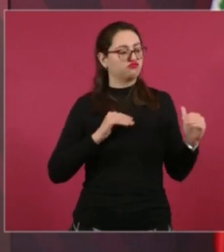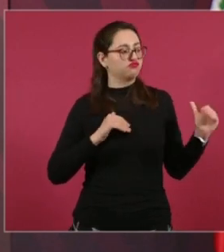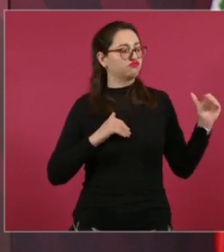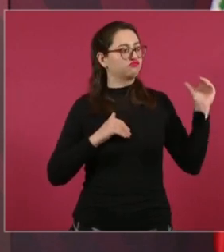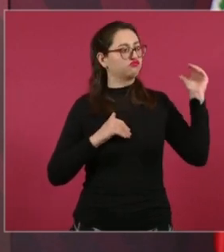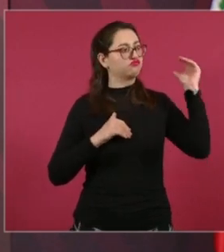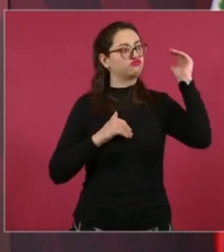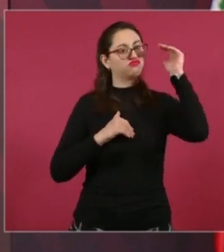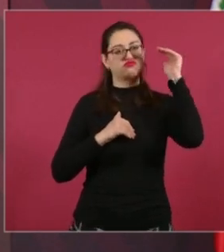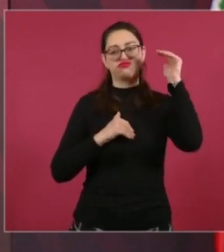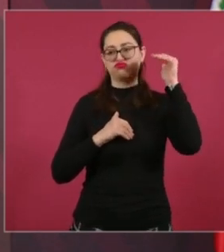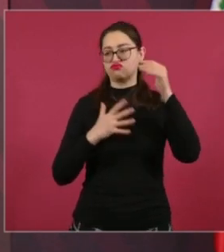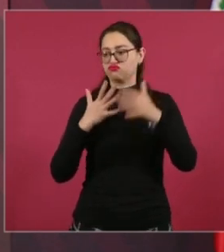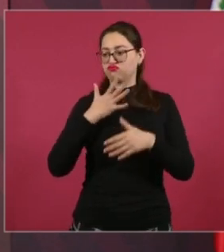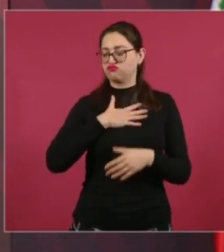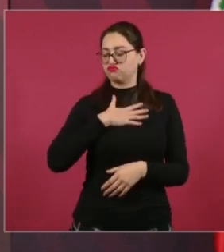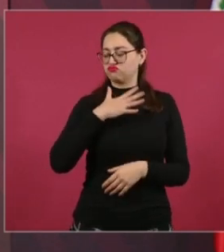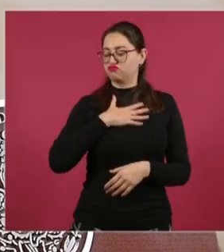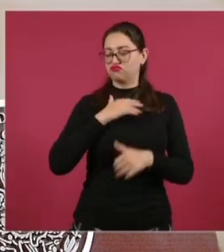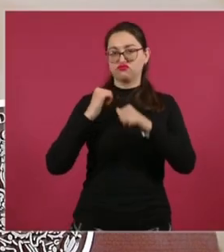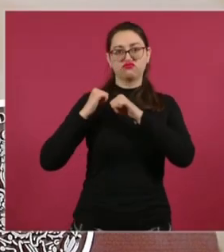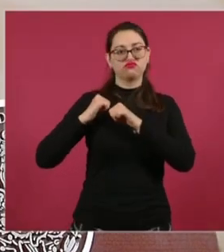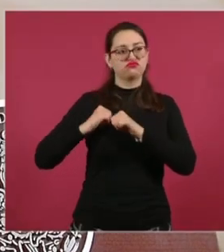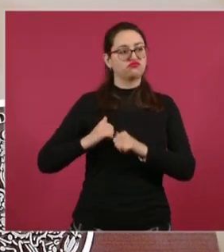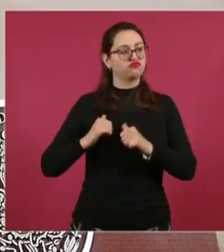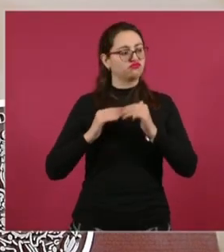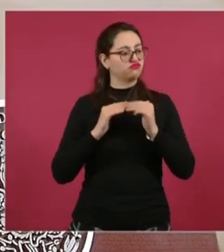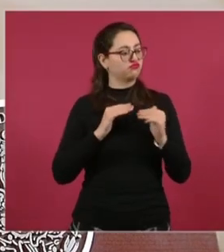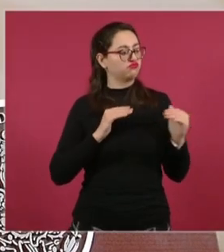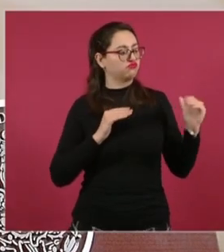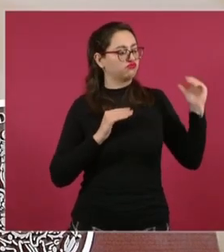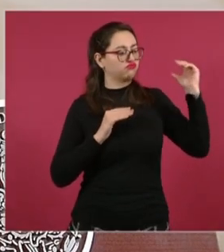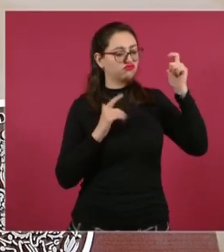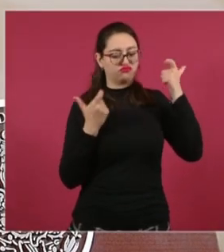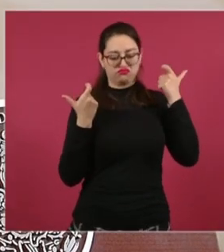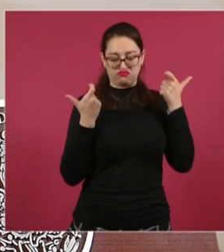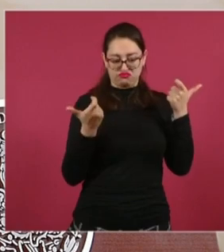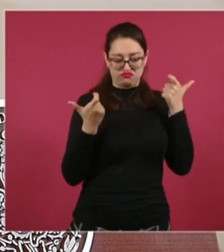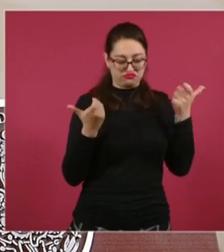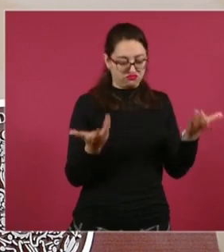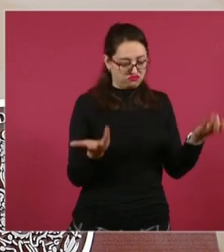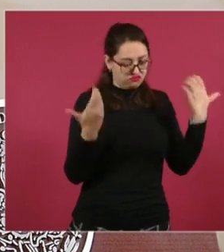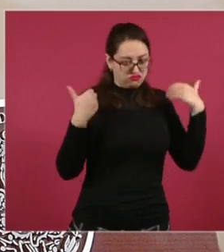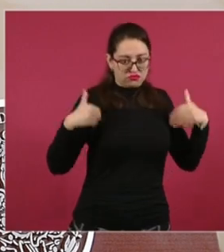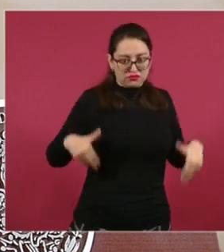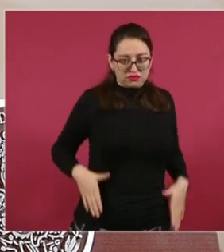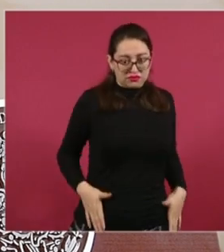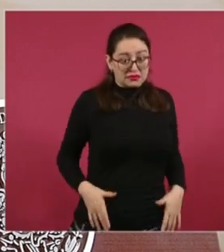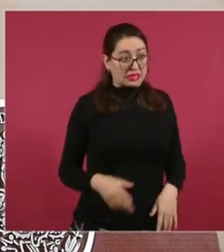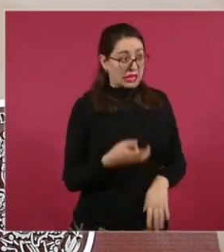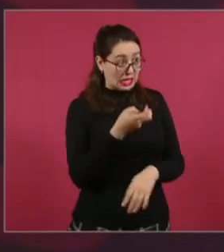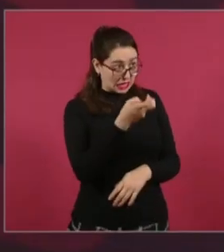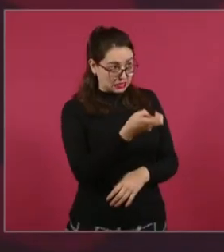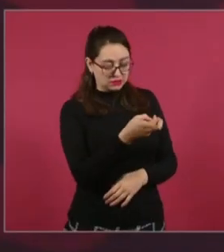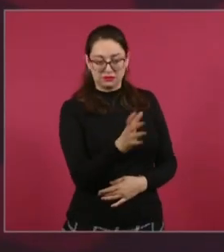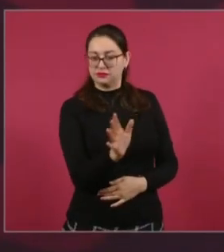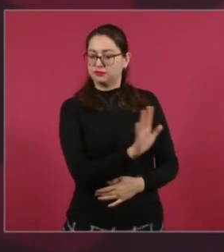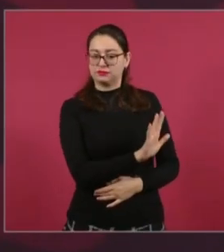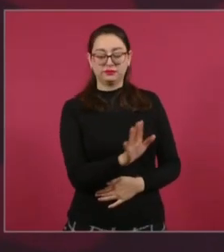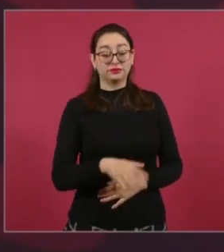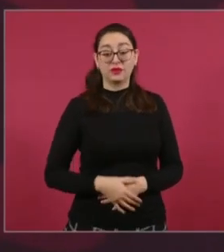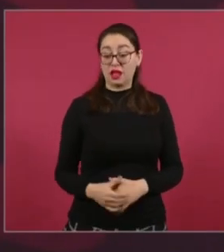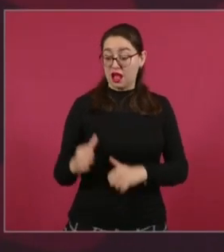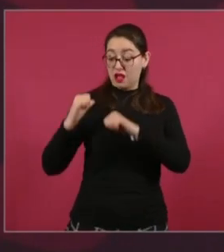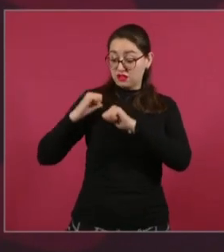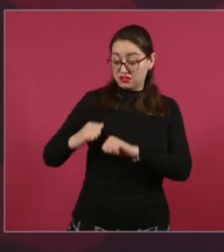es el que va a permitir el enriquecimiento de las personas. No, no, no, el poder